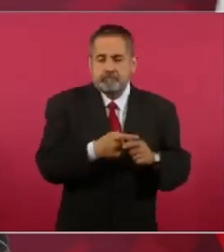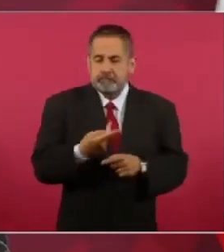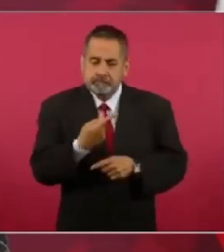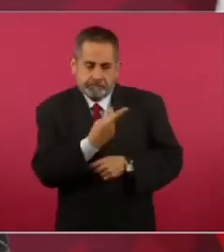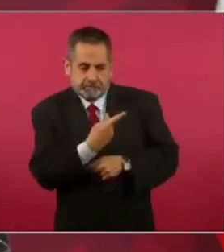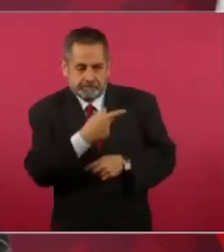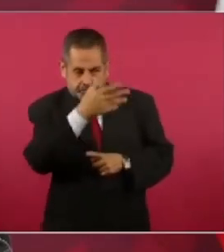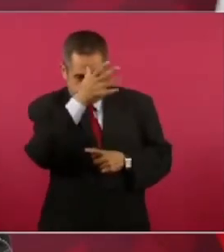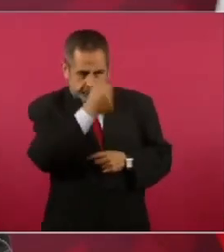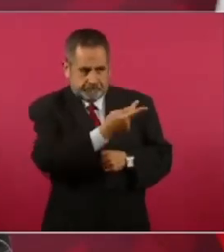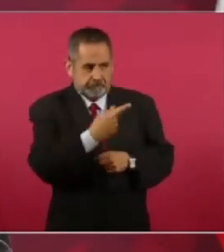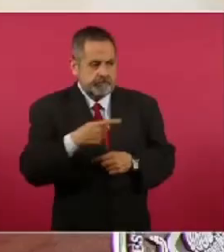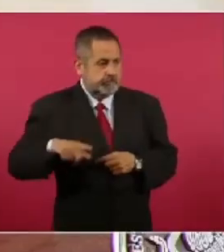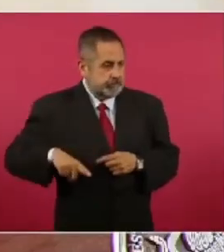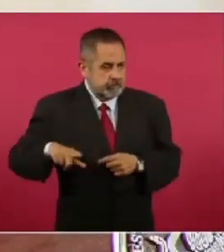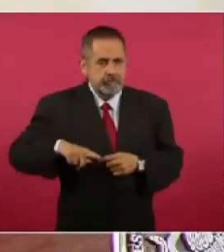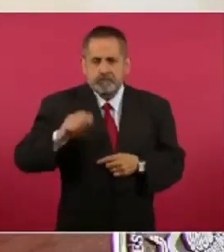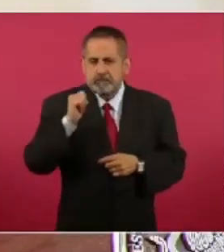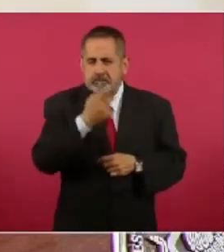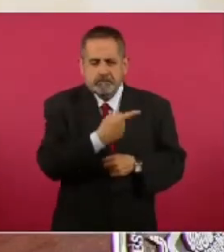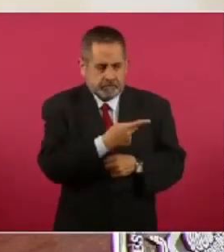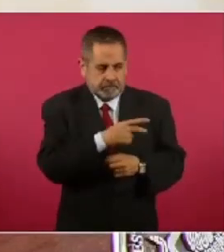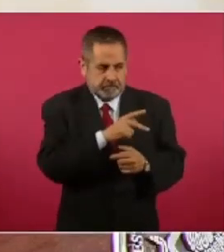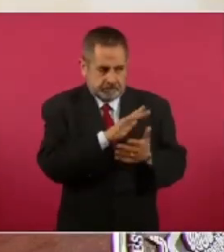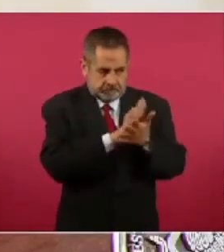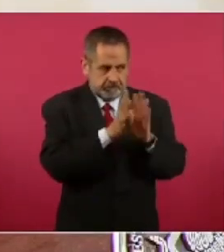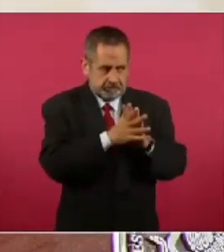arreglos, acuerdos.